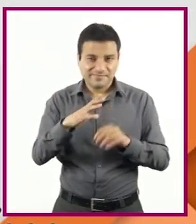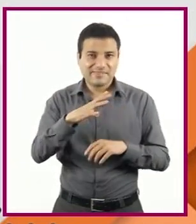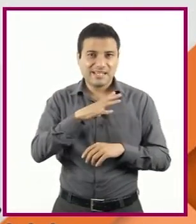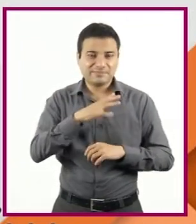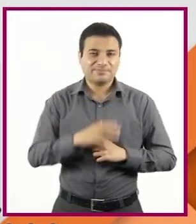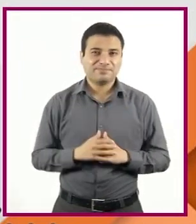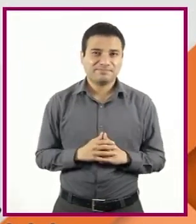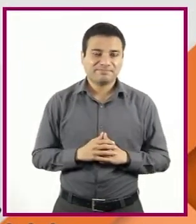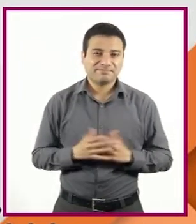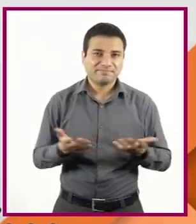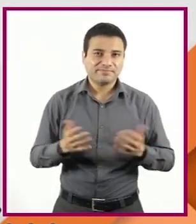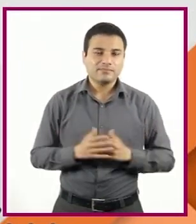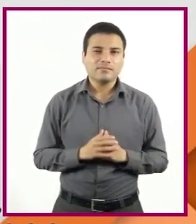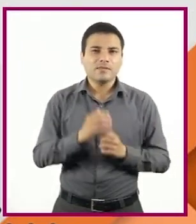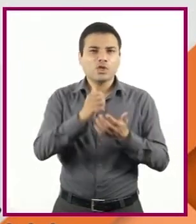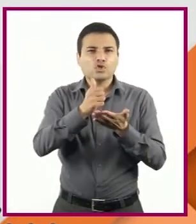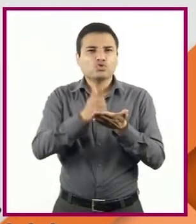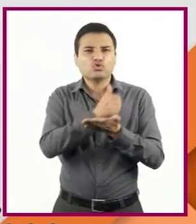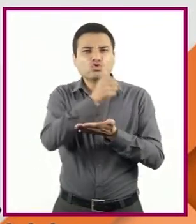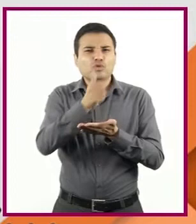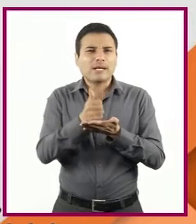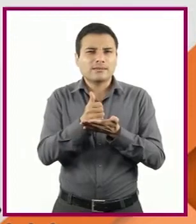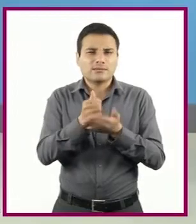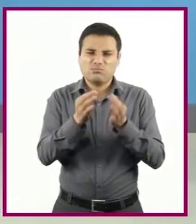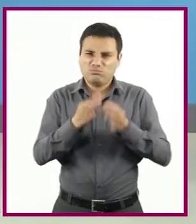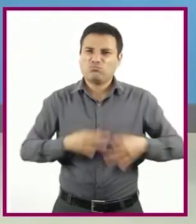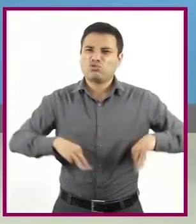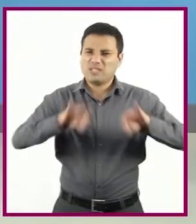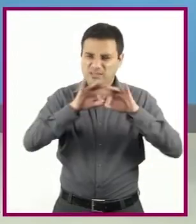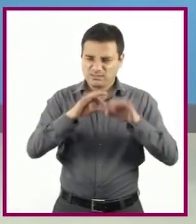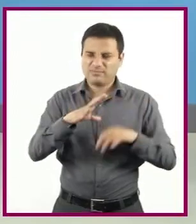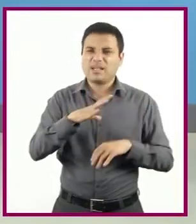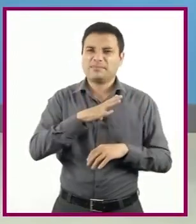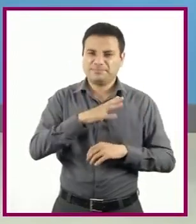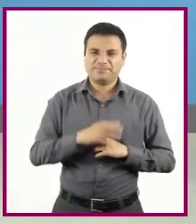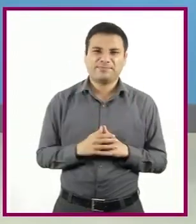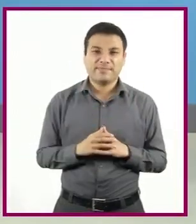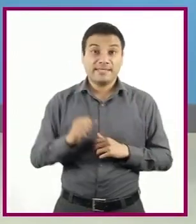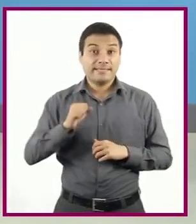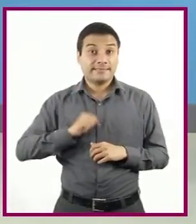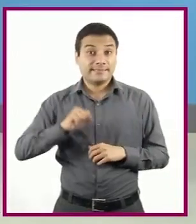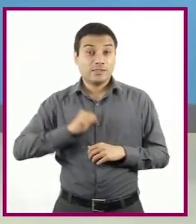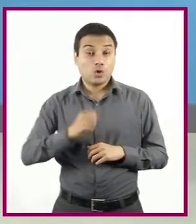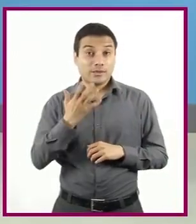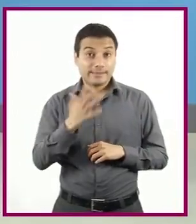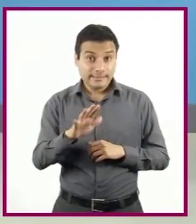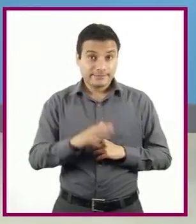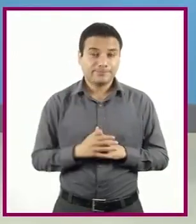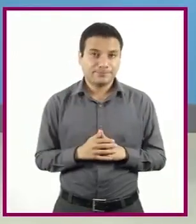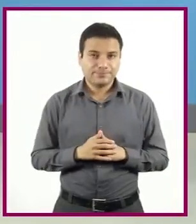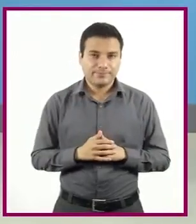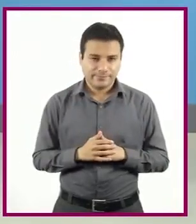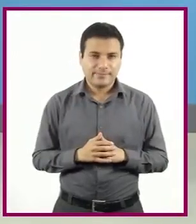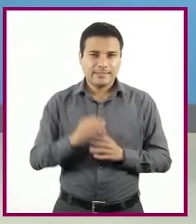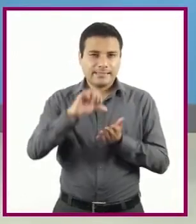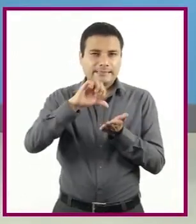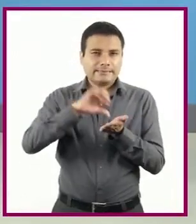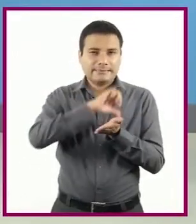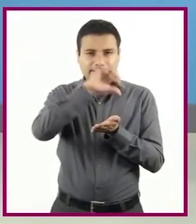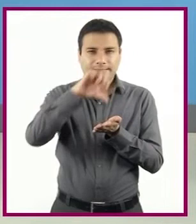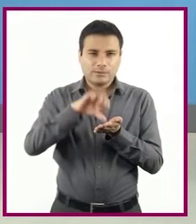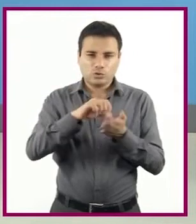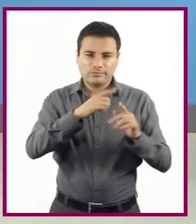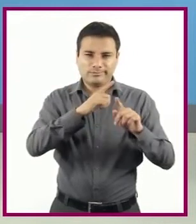Tantoc fue su ciudad más importante. Durante el siglo X, varios de los centros huastecos